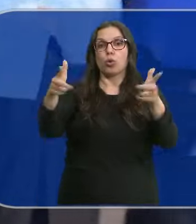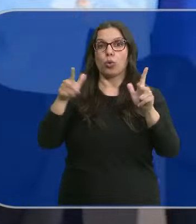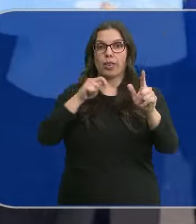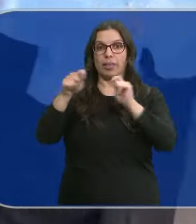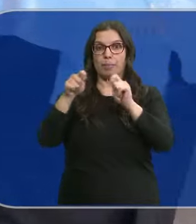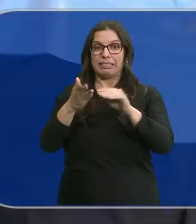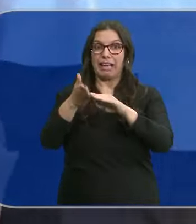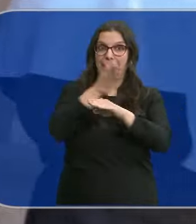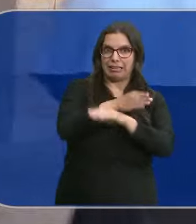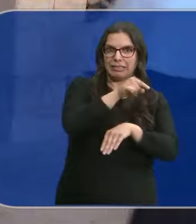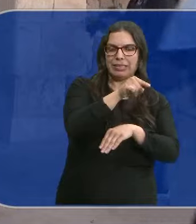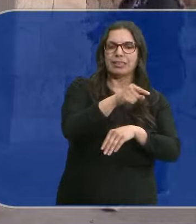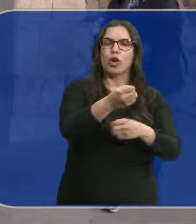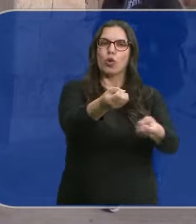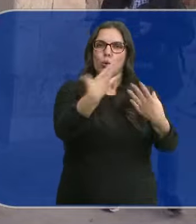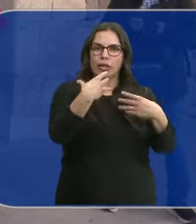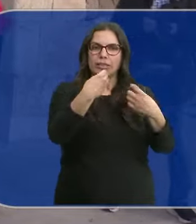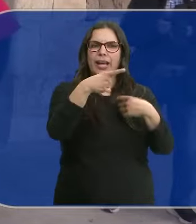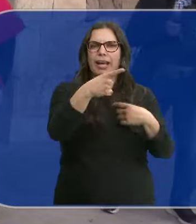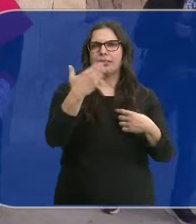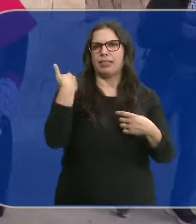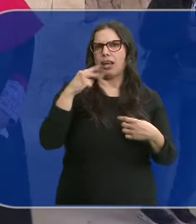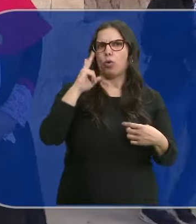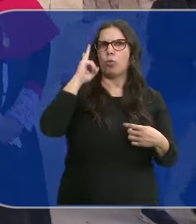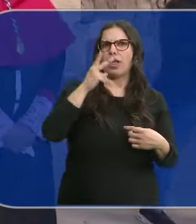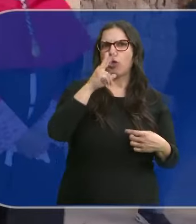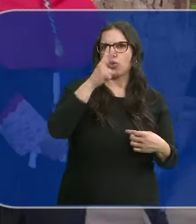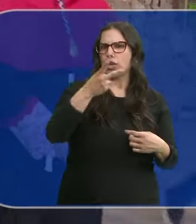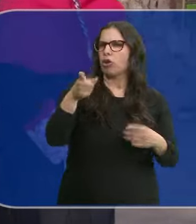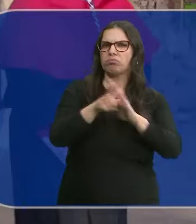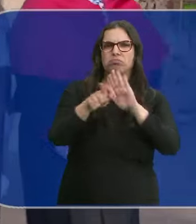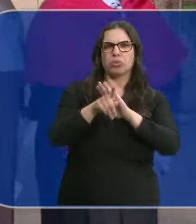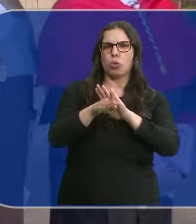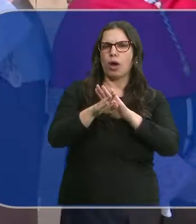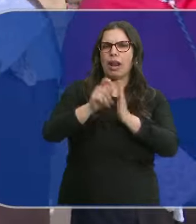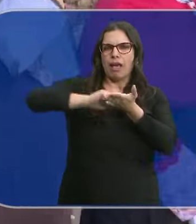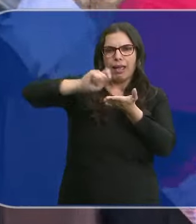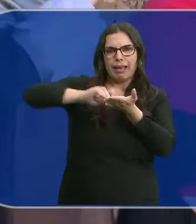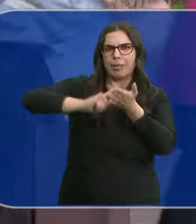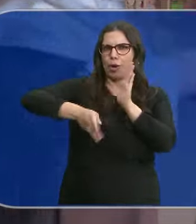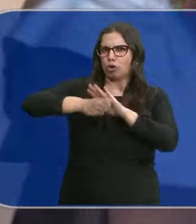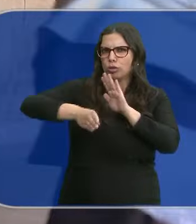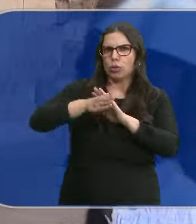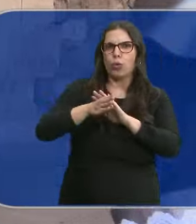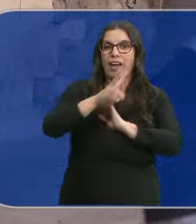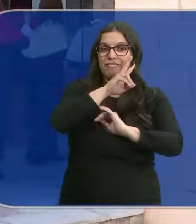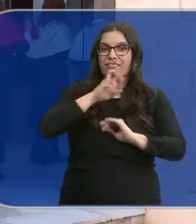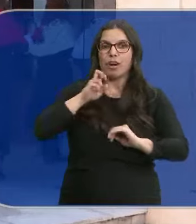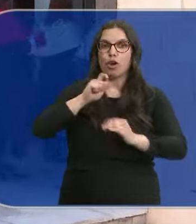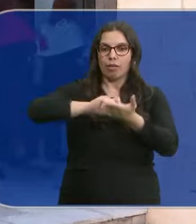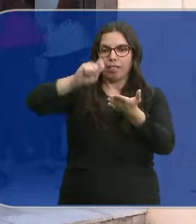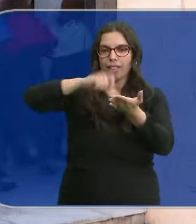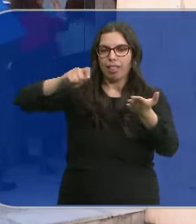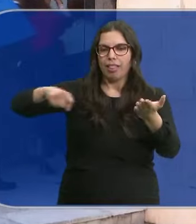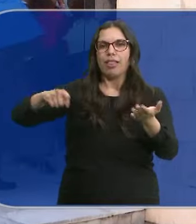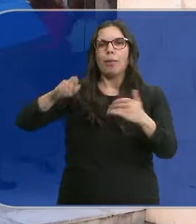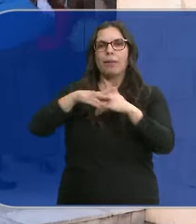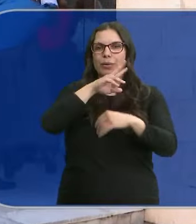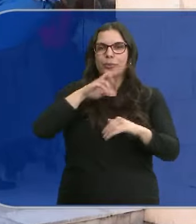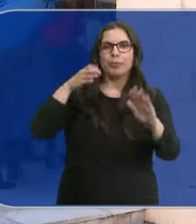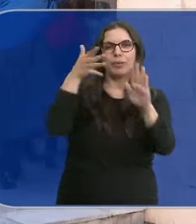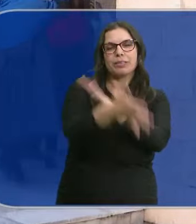a un encuentro con los medios de comunicación, nos ha contado que aunque se retiró hace 2 años, él sigue escribiendo y que el valor de las letras es precisamente ese, que perduren en el